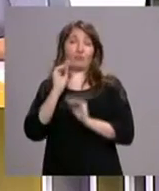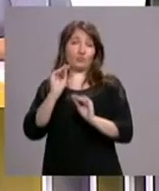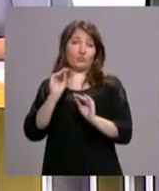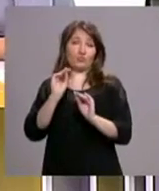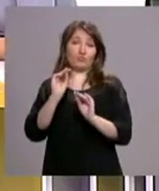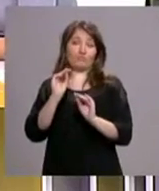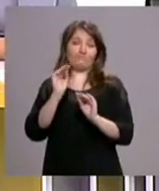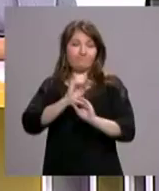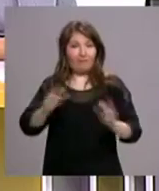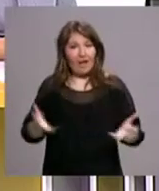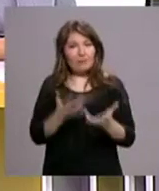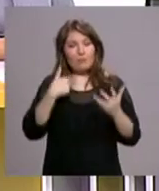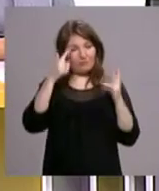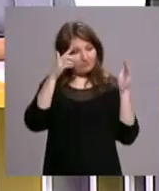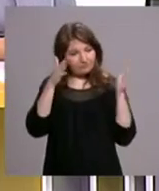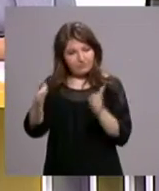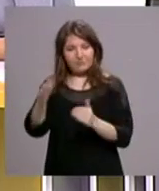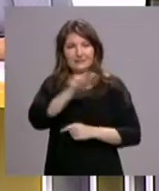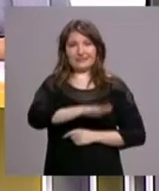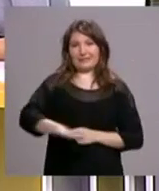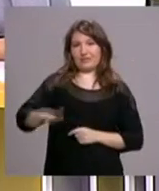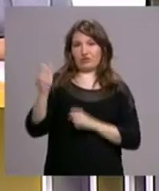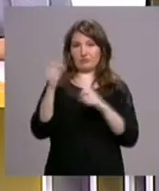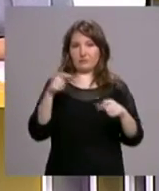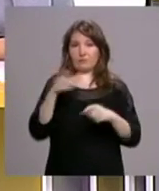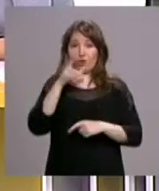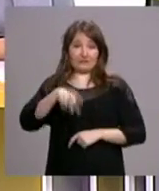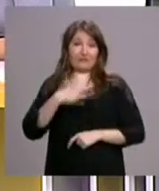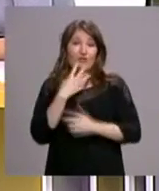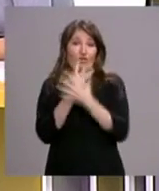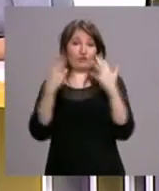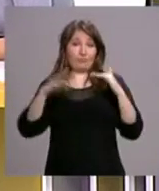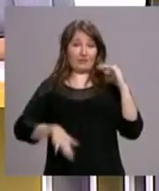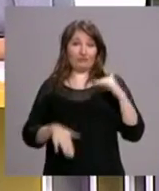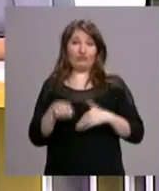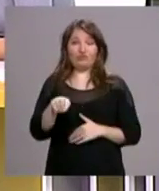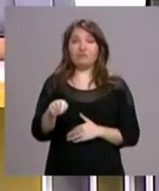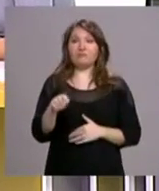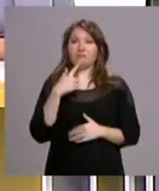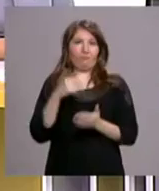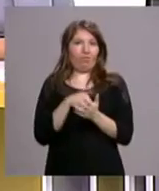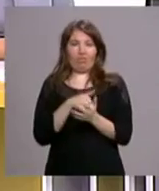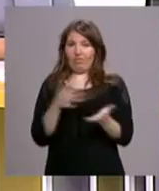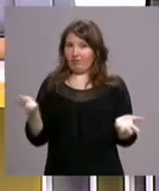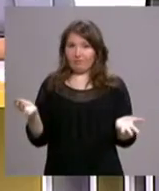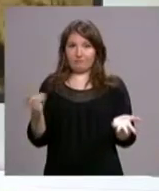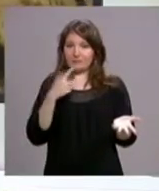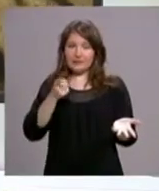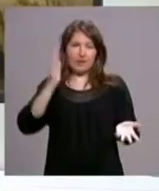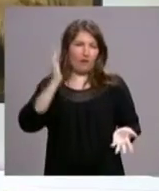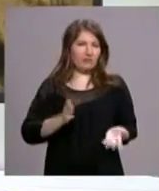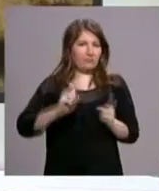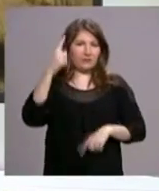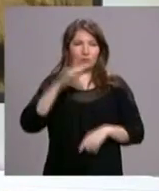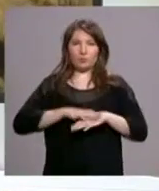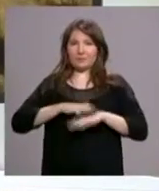invitación a fijar nuestra mirada en los niños migrantes porque son menores, extranjeros e indefensos. Ellos, quienes más sufren las graves consecuencias de la